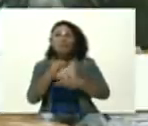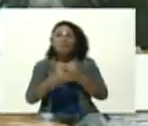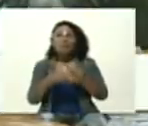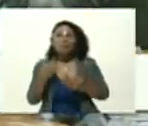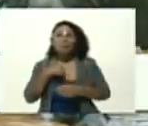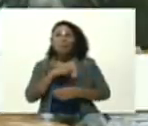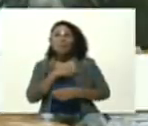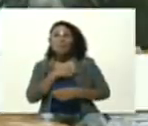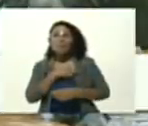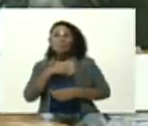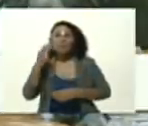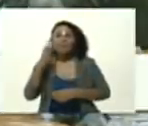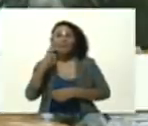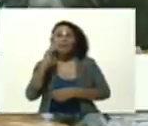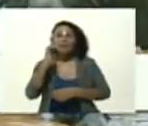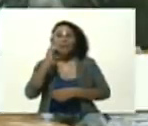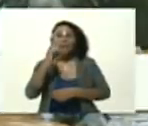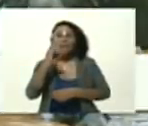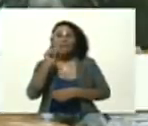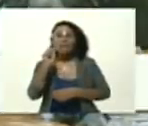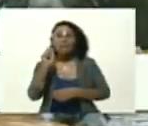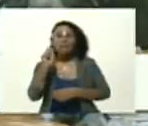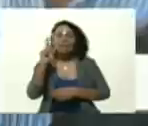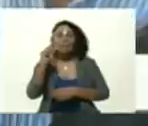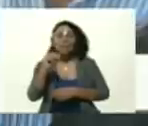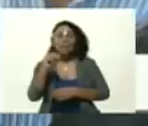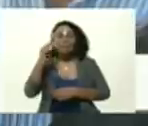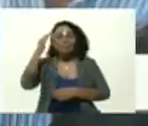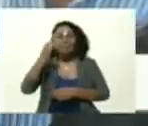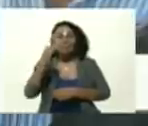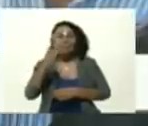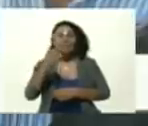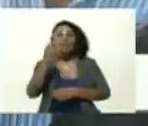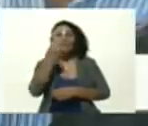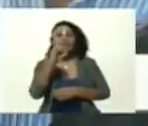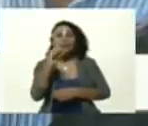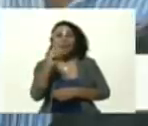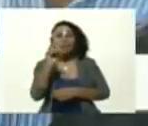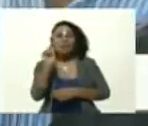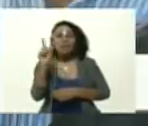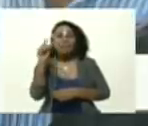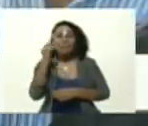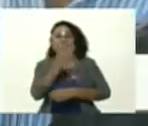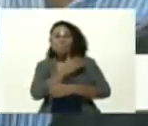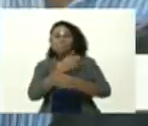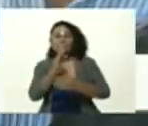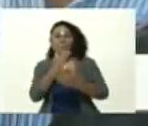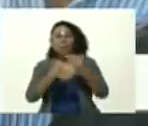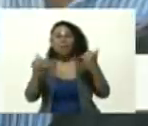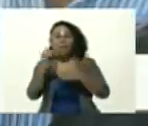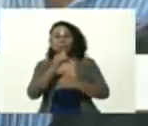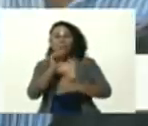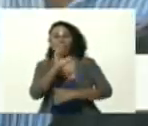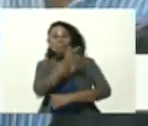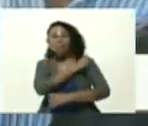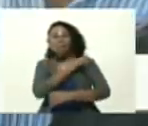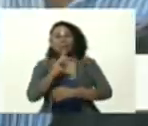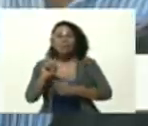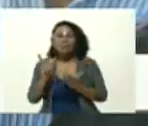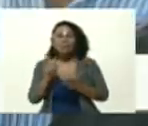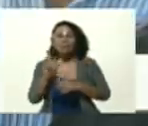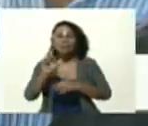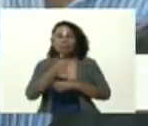comandante de red y nuestro comandante de SODI, que están instalados, los dos generales, nuestro mayor general y nuestro general de división, están